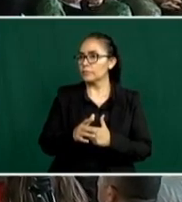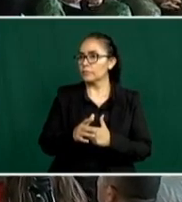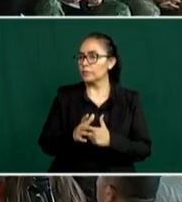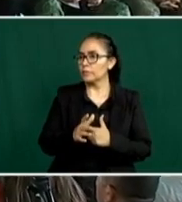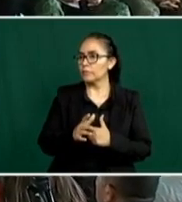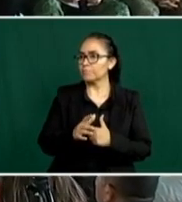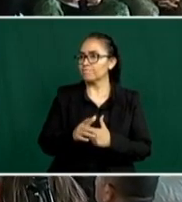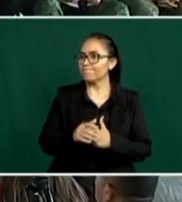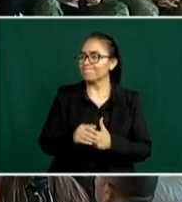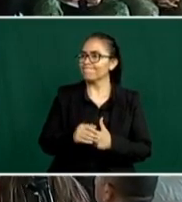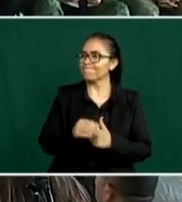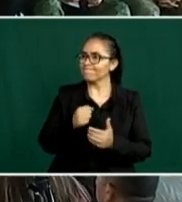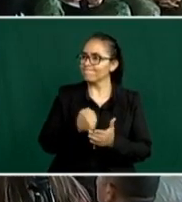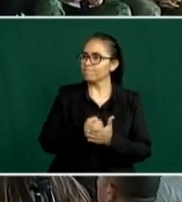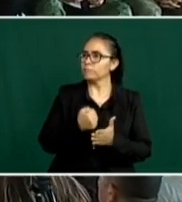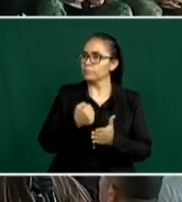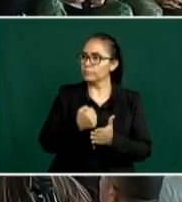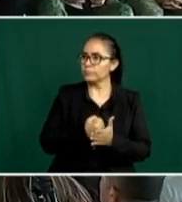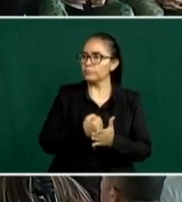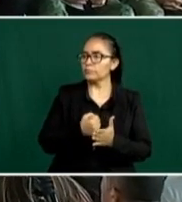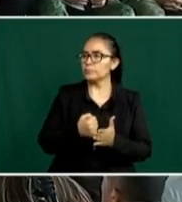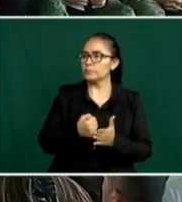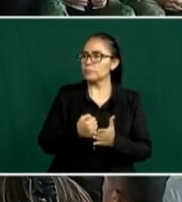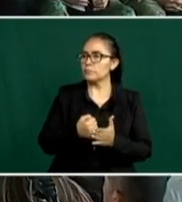cuestionando el manejo económico